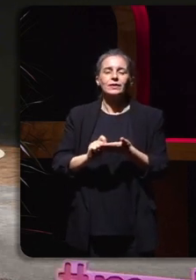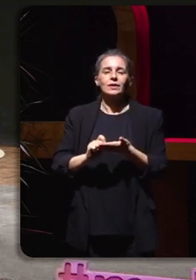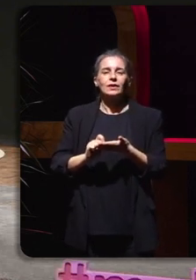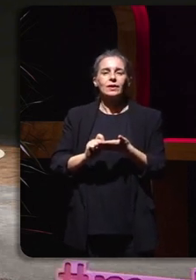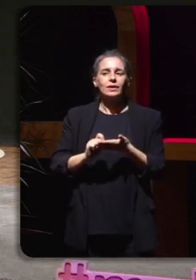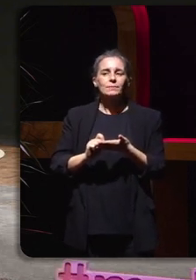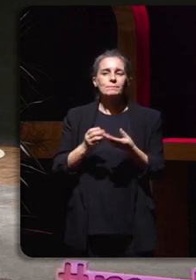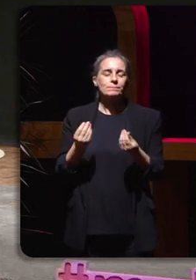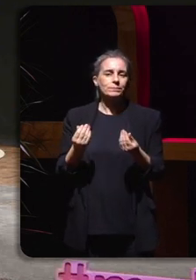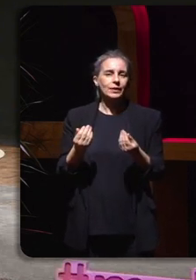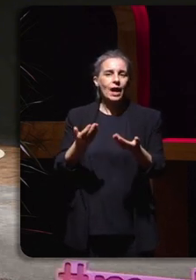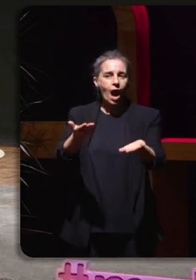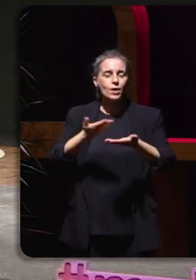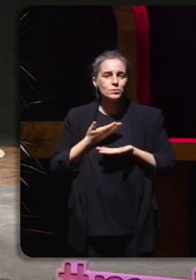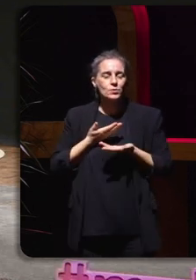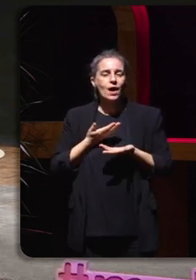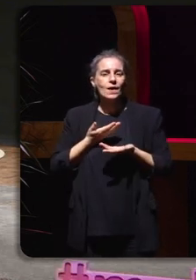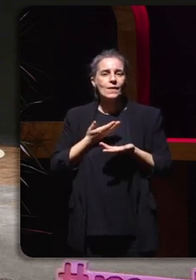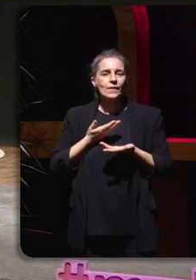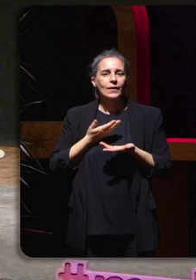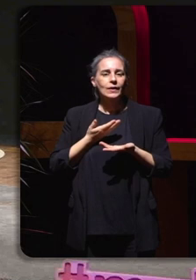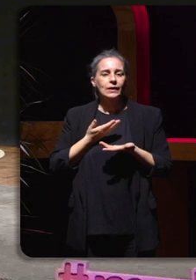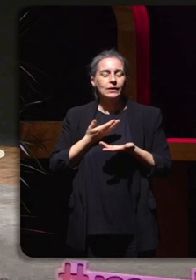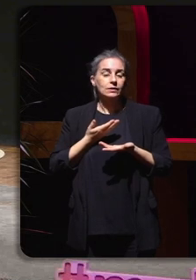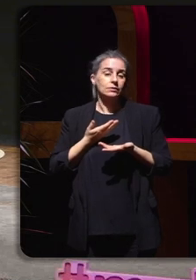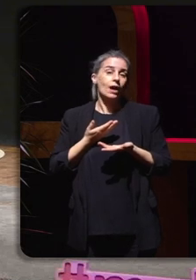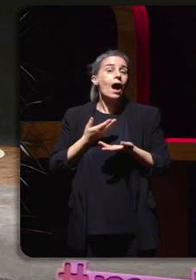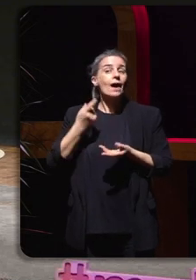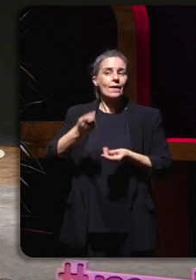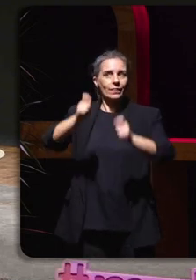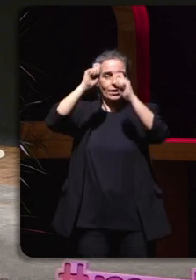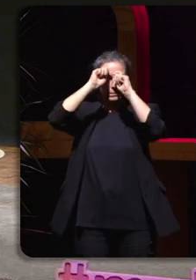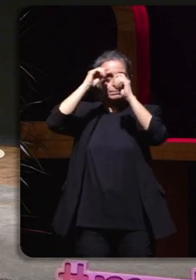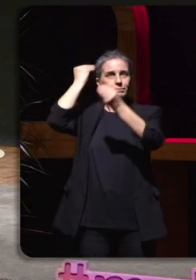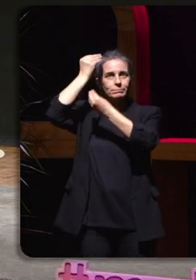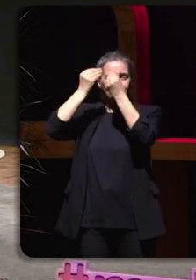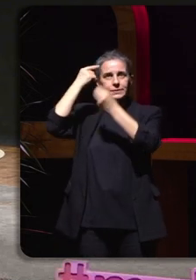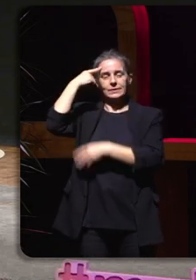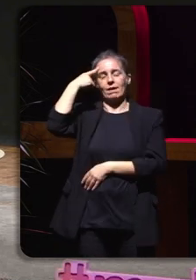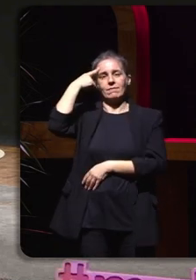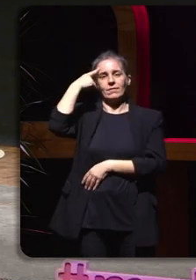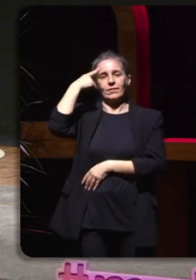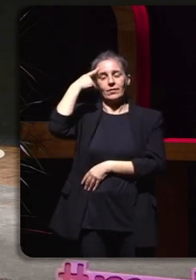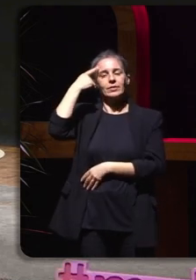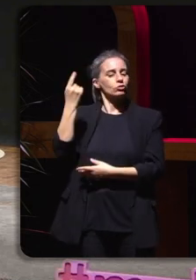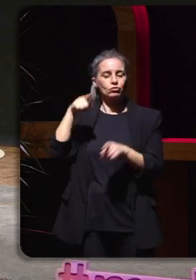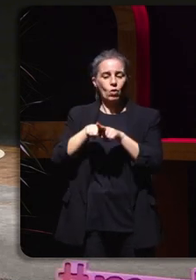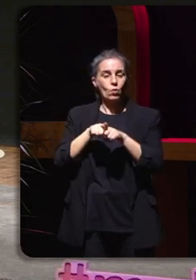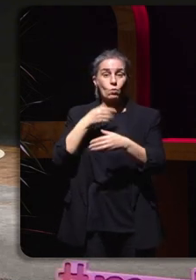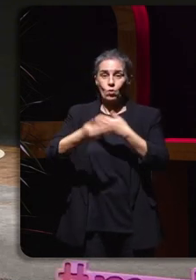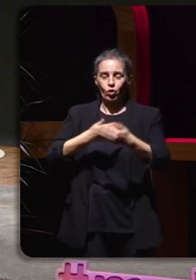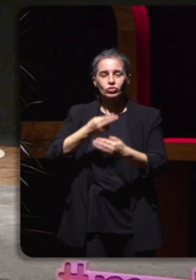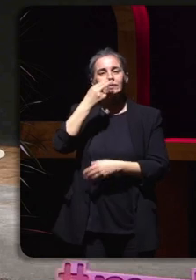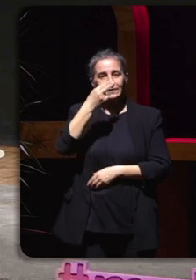creo que escribir ayuda a pensar muchísimo interiorizar entonces para mí es un proceso muy interesante